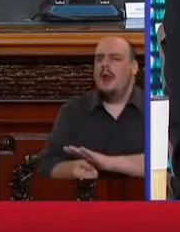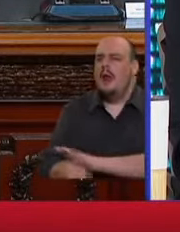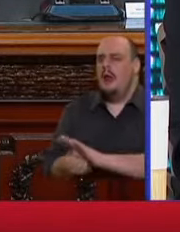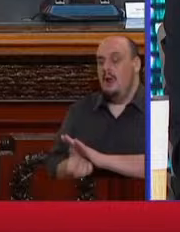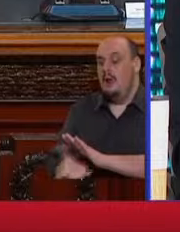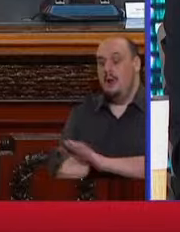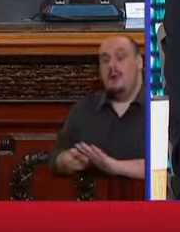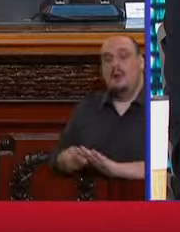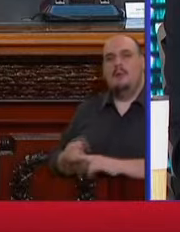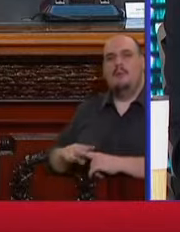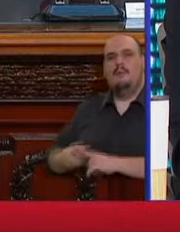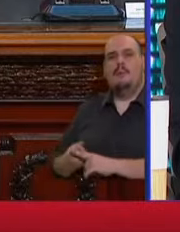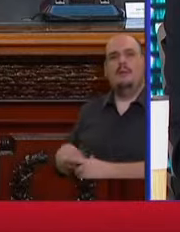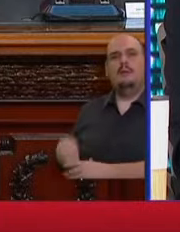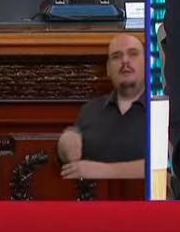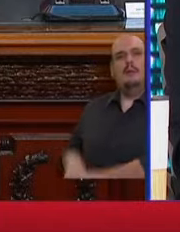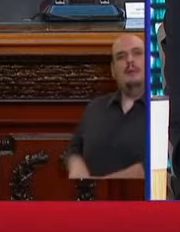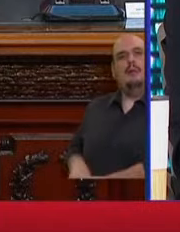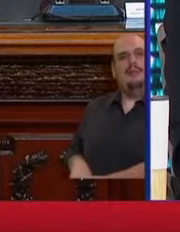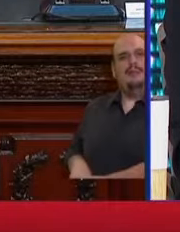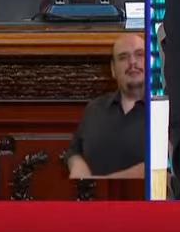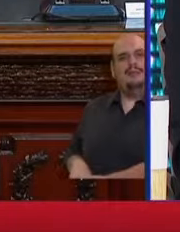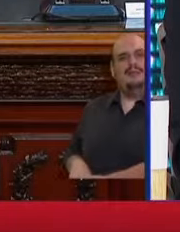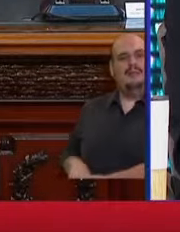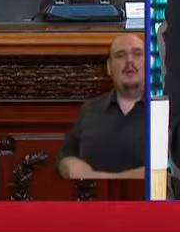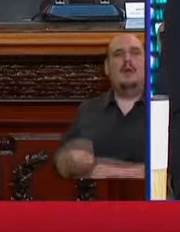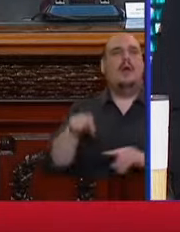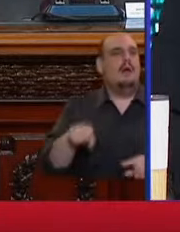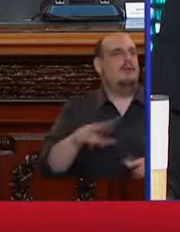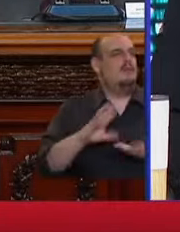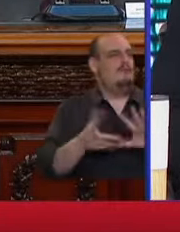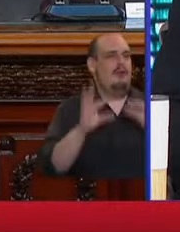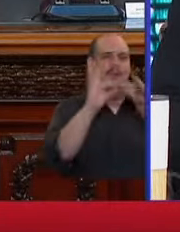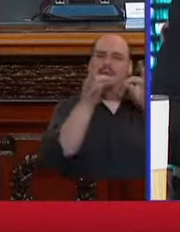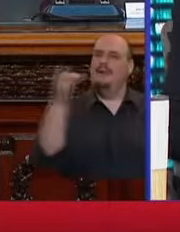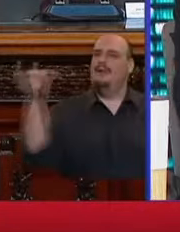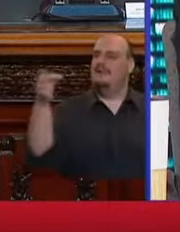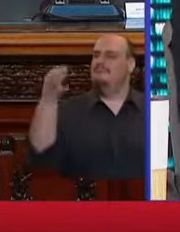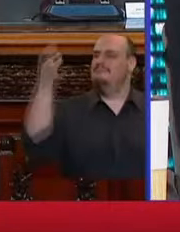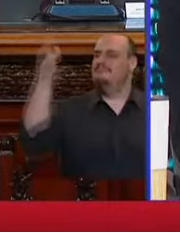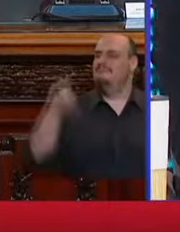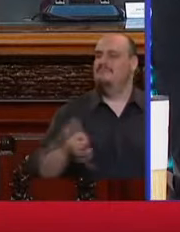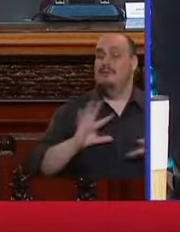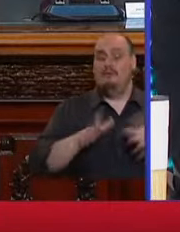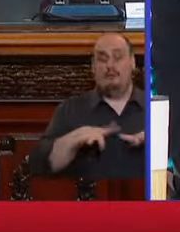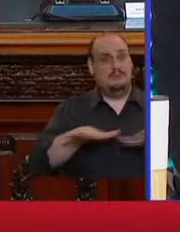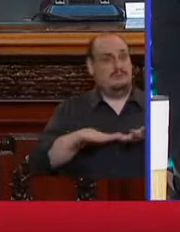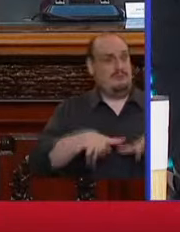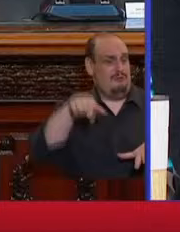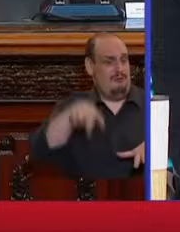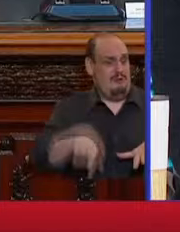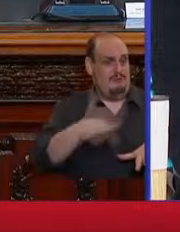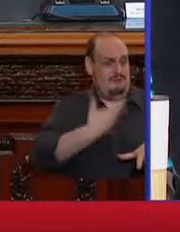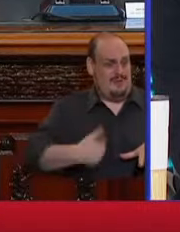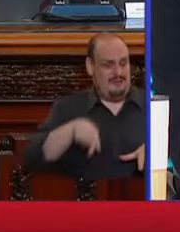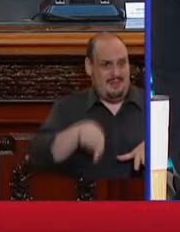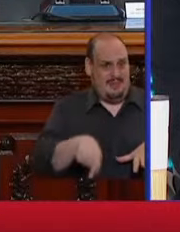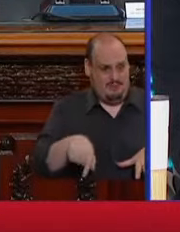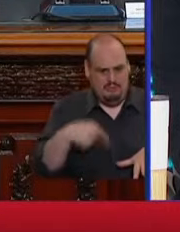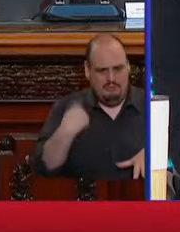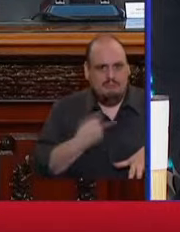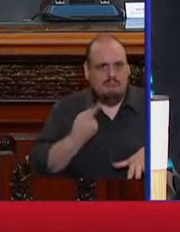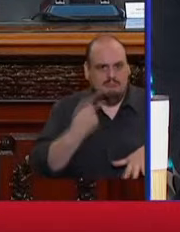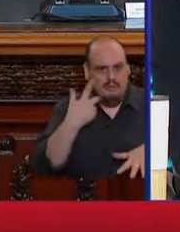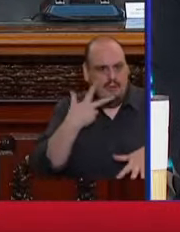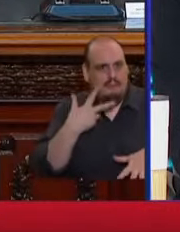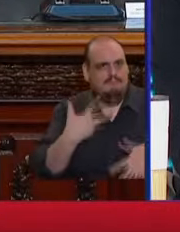primero, admitir que cometimos un montón de errores. Segundo, que la soberbia, la vanidad, la petulancia de nuestra dirigencia nos llevó a estar donde